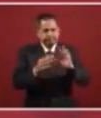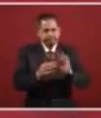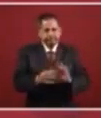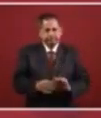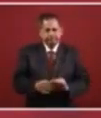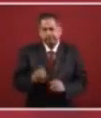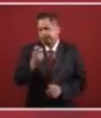eso es básicamente